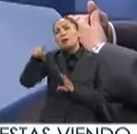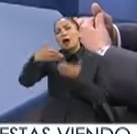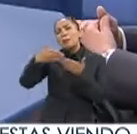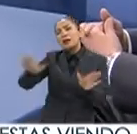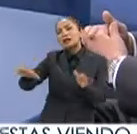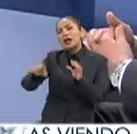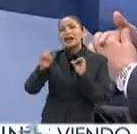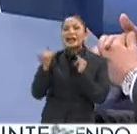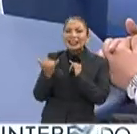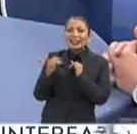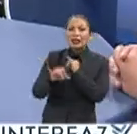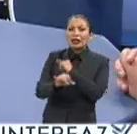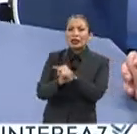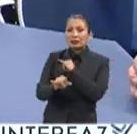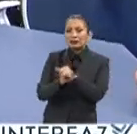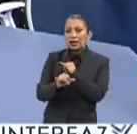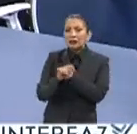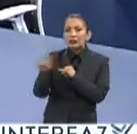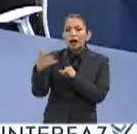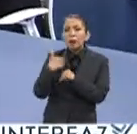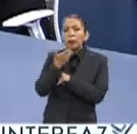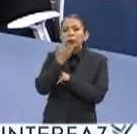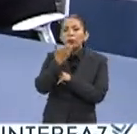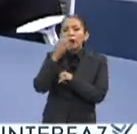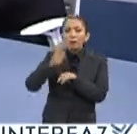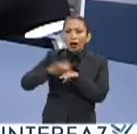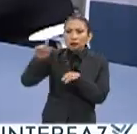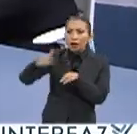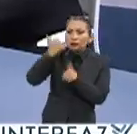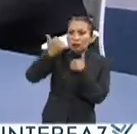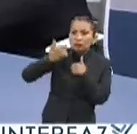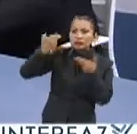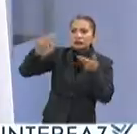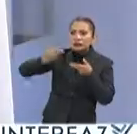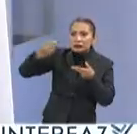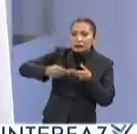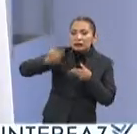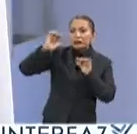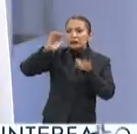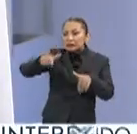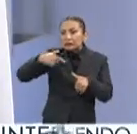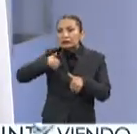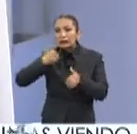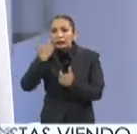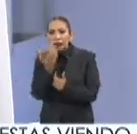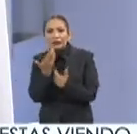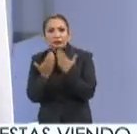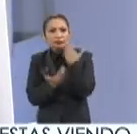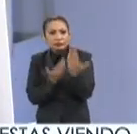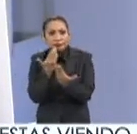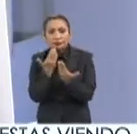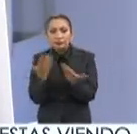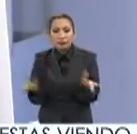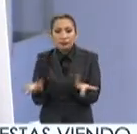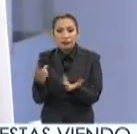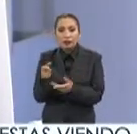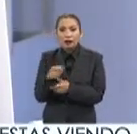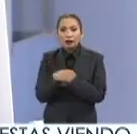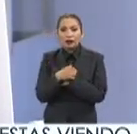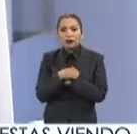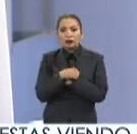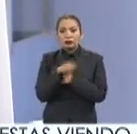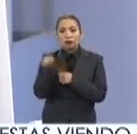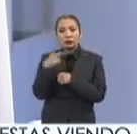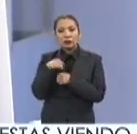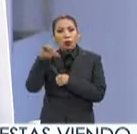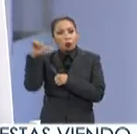abierta y a distancia se ha adaptado a estas nuevas necesidades de cada vez más por parte de las personas necesitar esta educación que